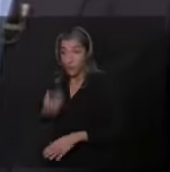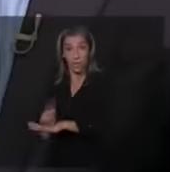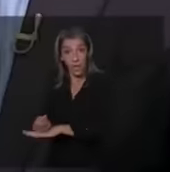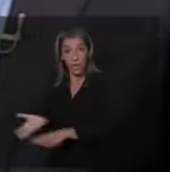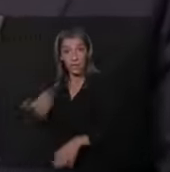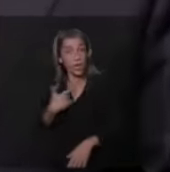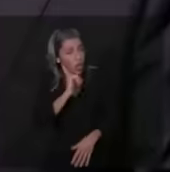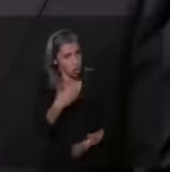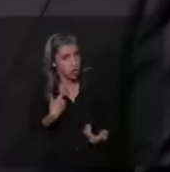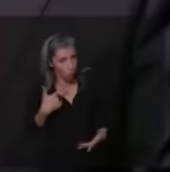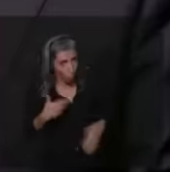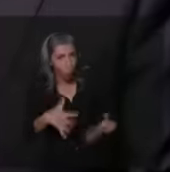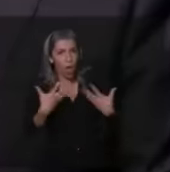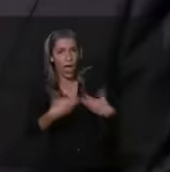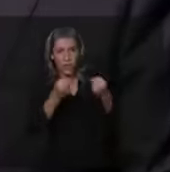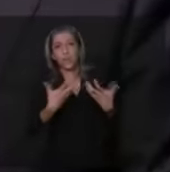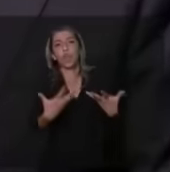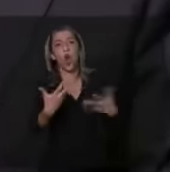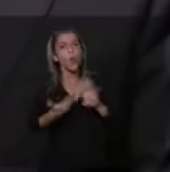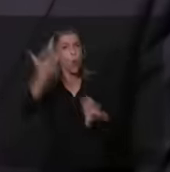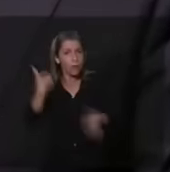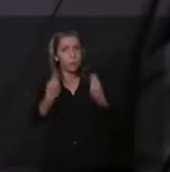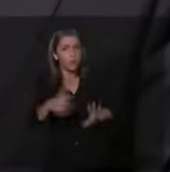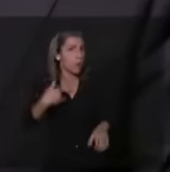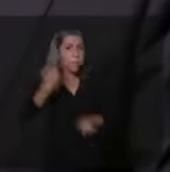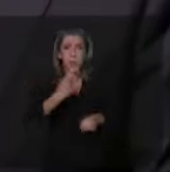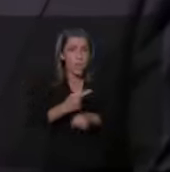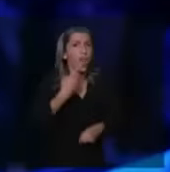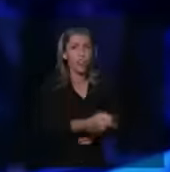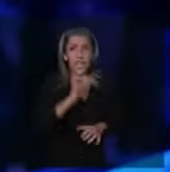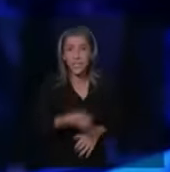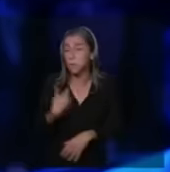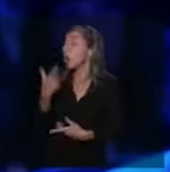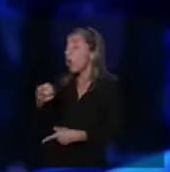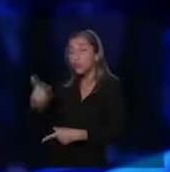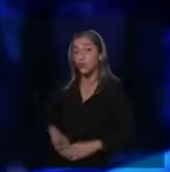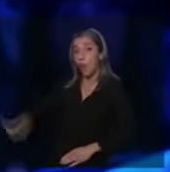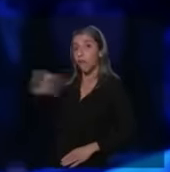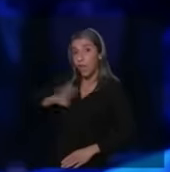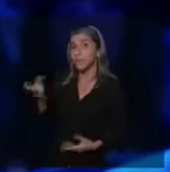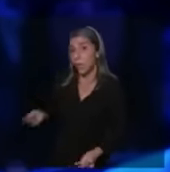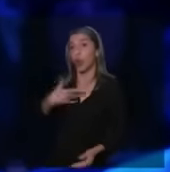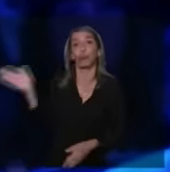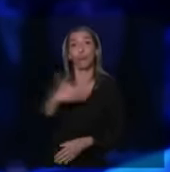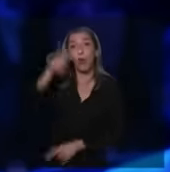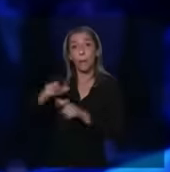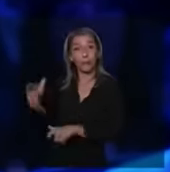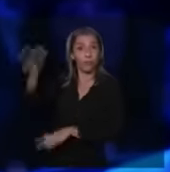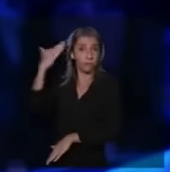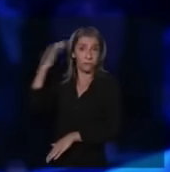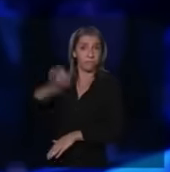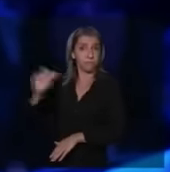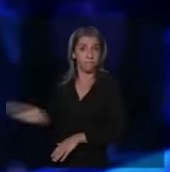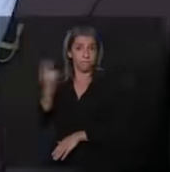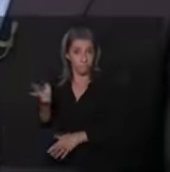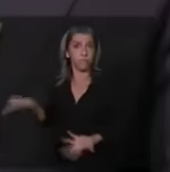Malvinas. Es que hayas inicio. Defendido a Thatcher lo dije al inicio. Es una ofensa dije a todos los héroes de Malvinas y a todos los caídos en Malvinas. Pero además, lo